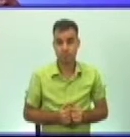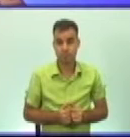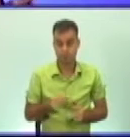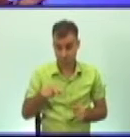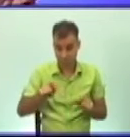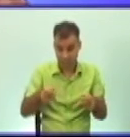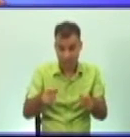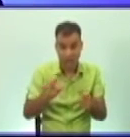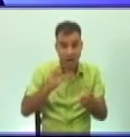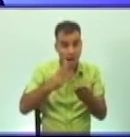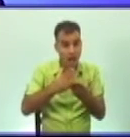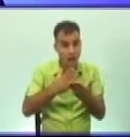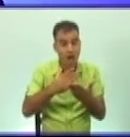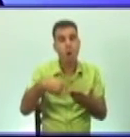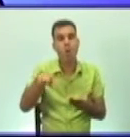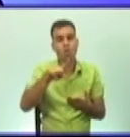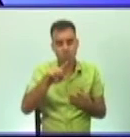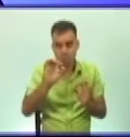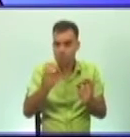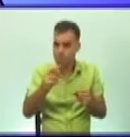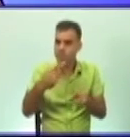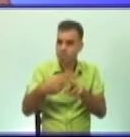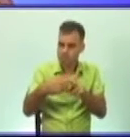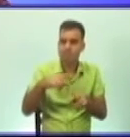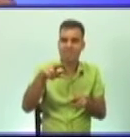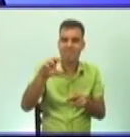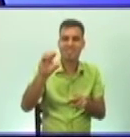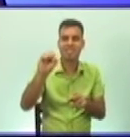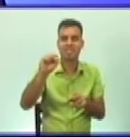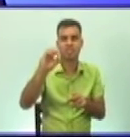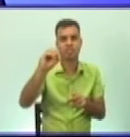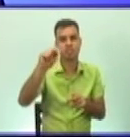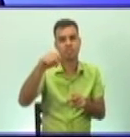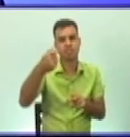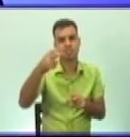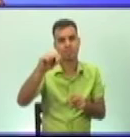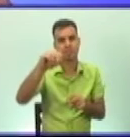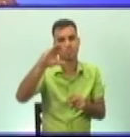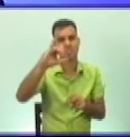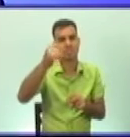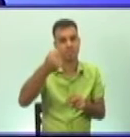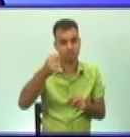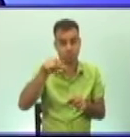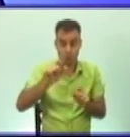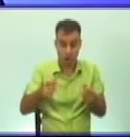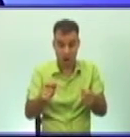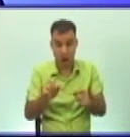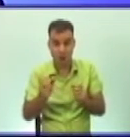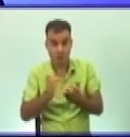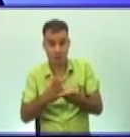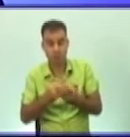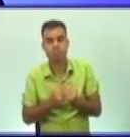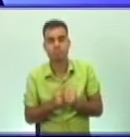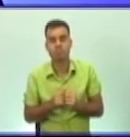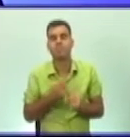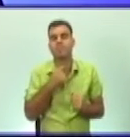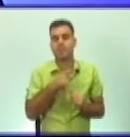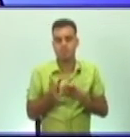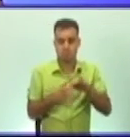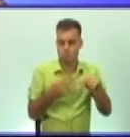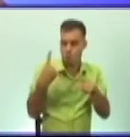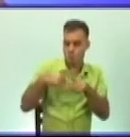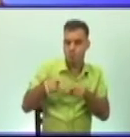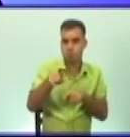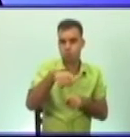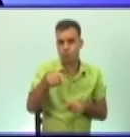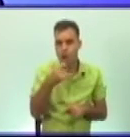educativo, usted está en resonancia con el canal educativo. Cuando usted sintoniza, cuando usted llama a uno de sus amigos,